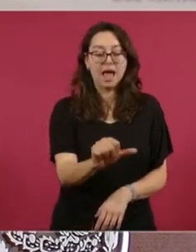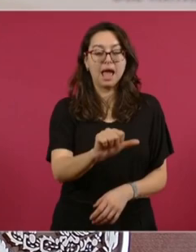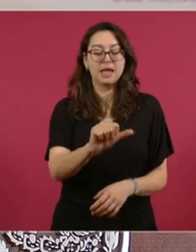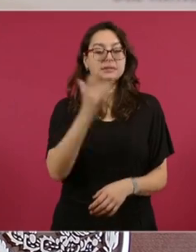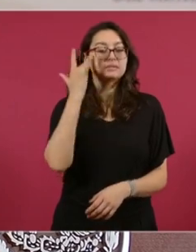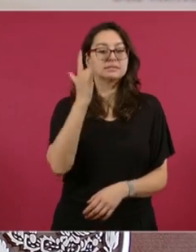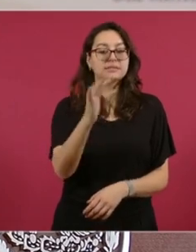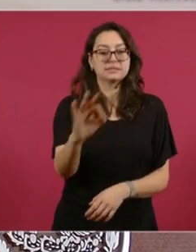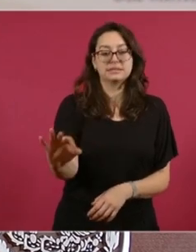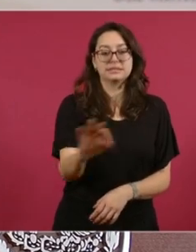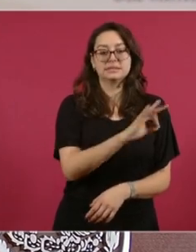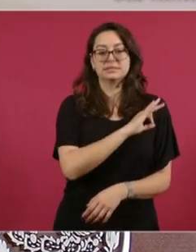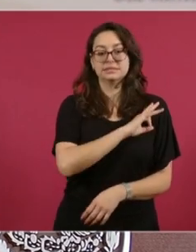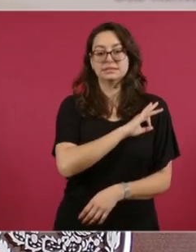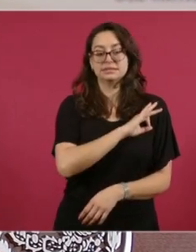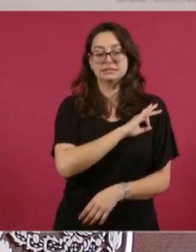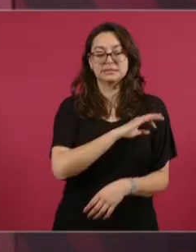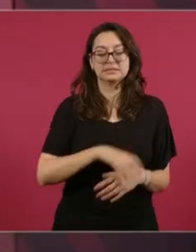Todavía falta